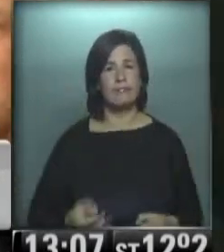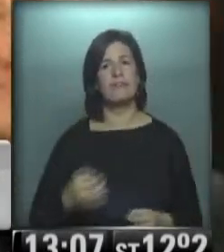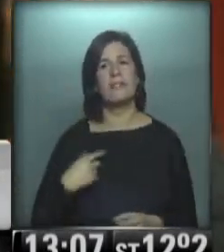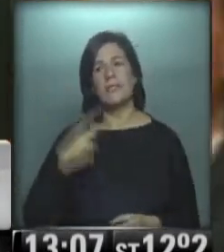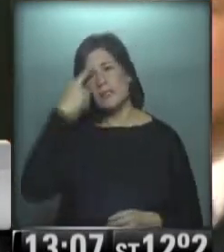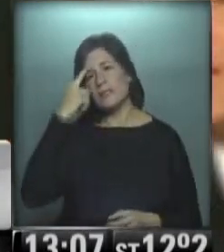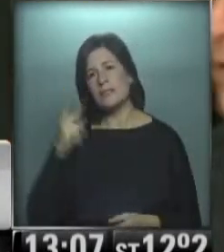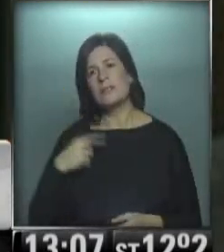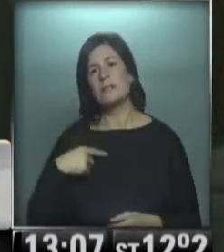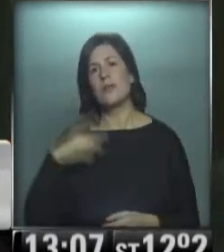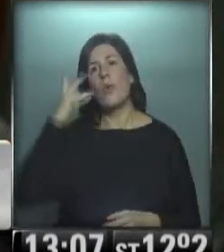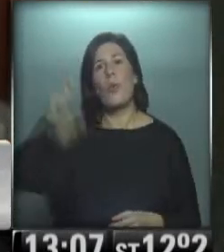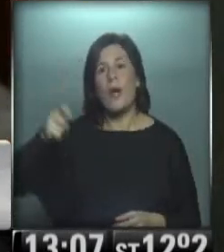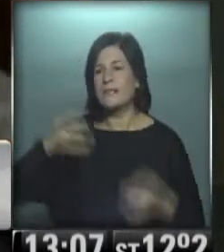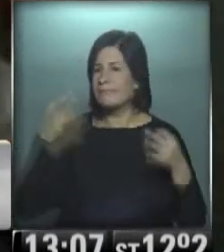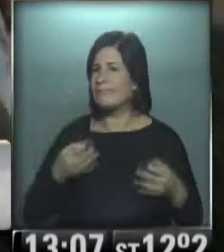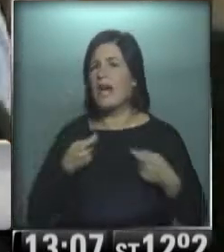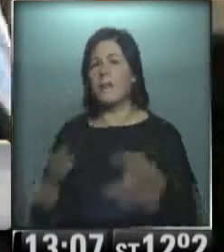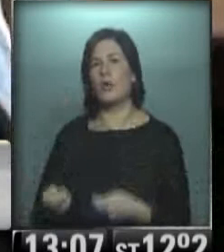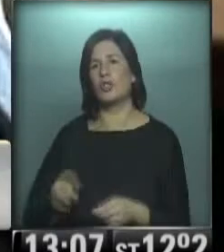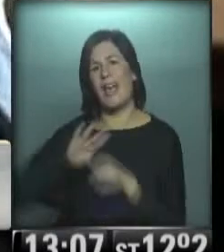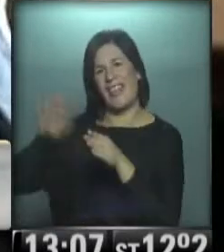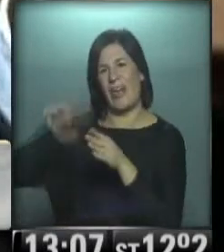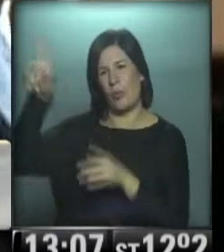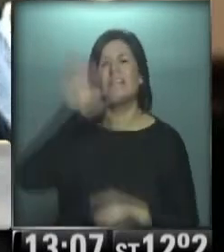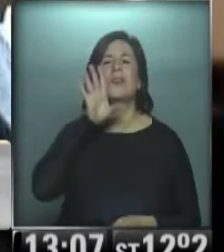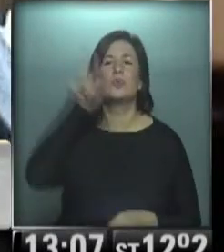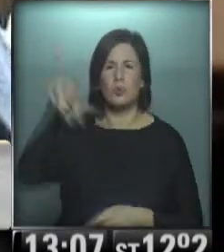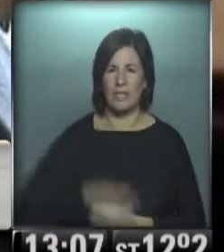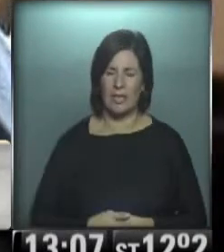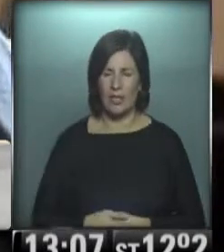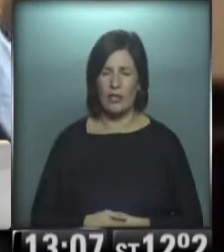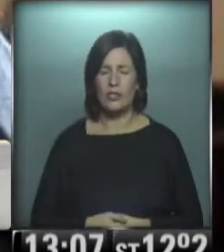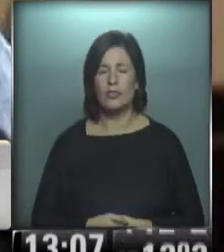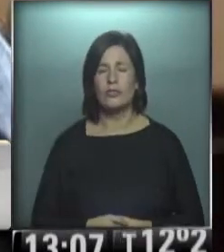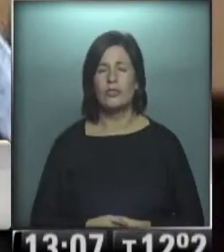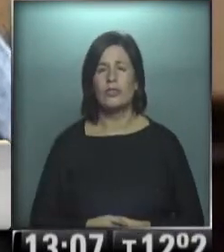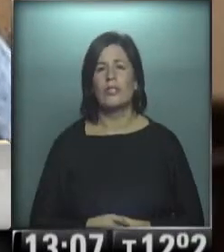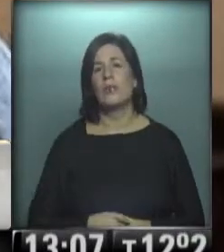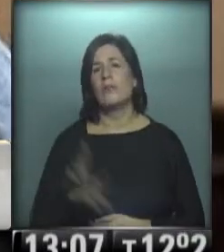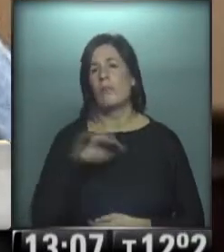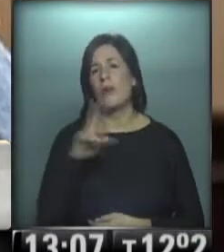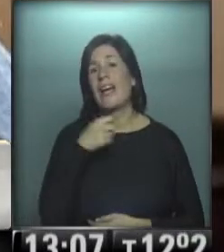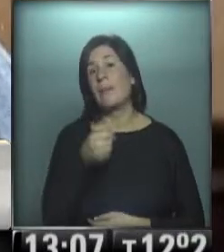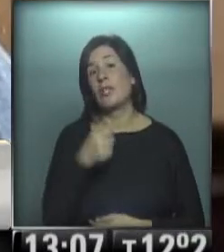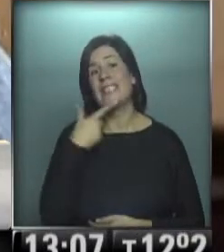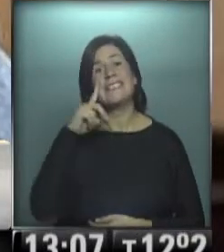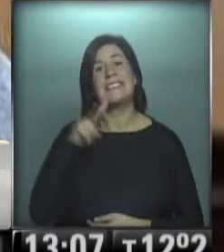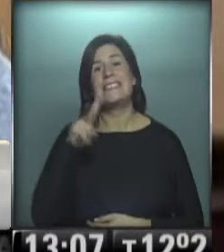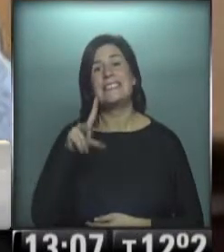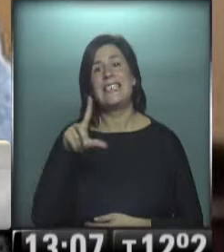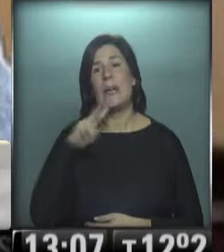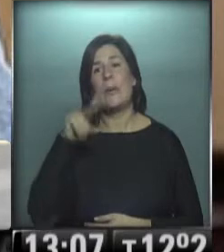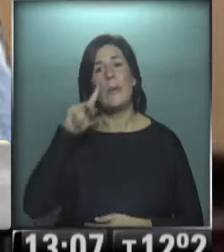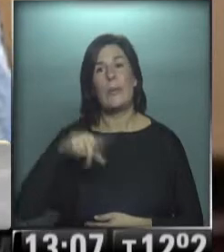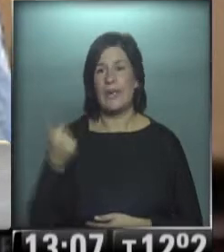los fondos buitre el juez Grieza. Se trata de Silvina Sterin Pence, el corresponsal de la televisión mexicana, de Televisión Azteca y